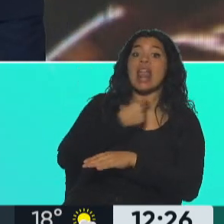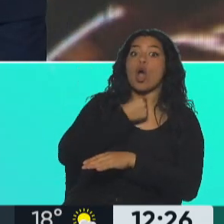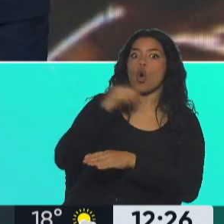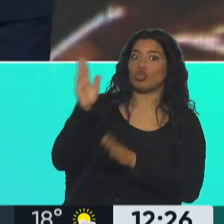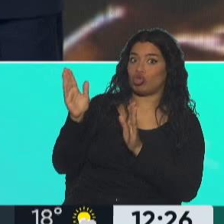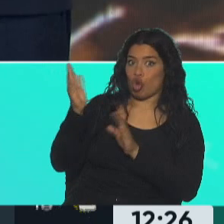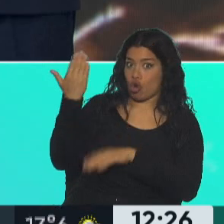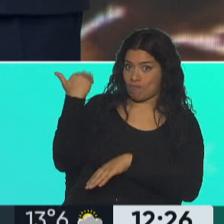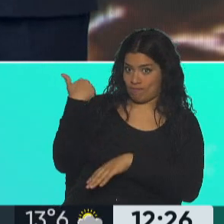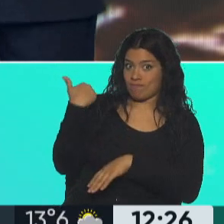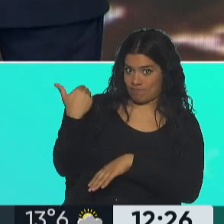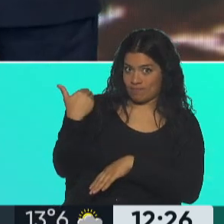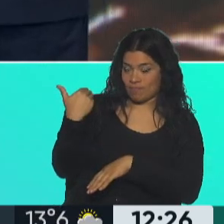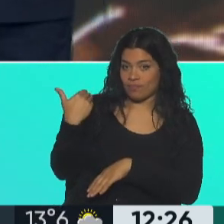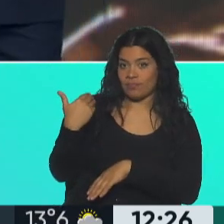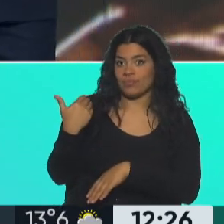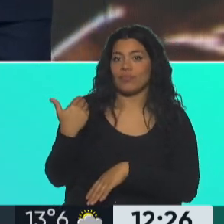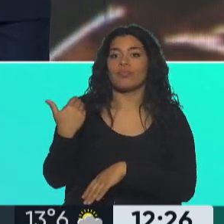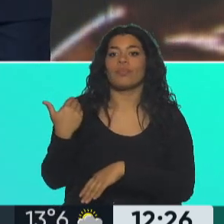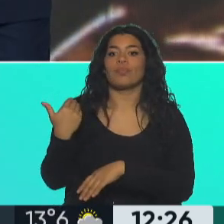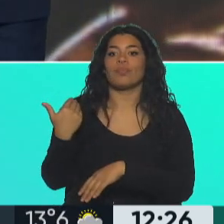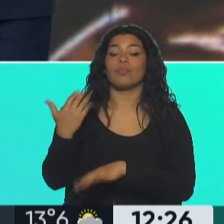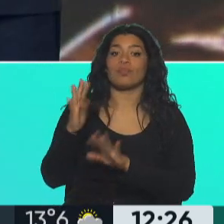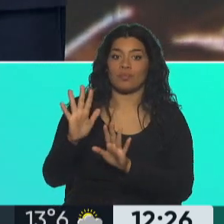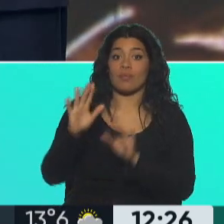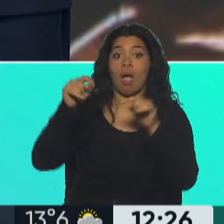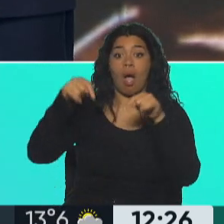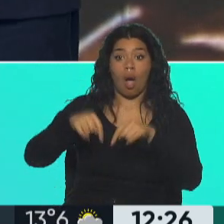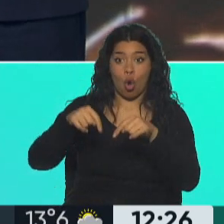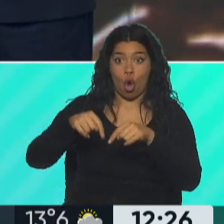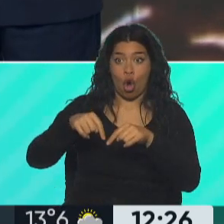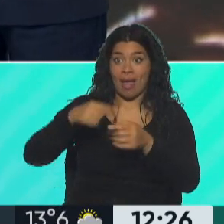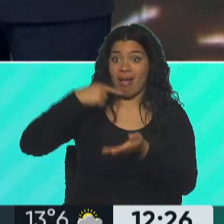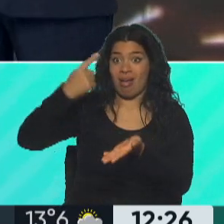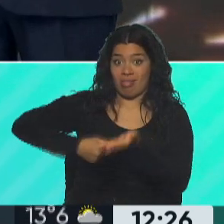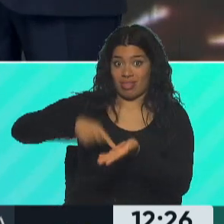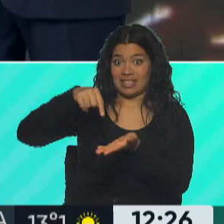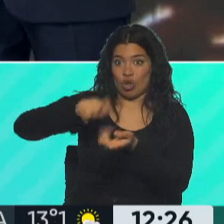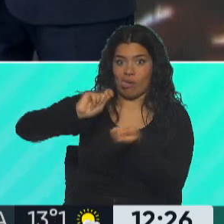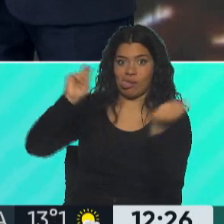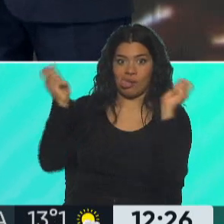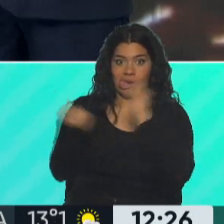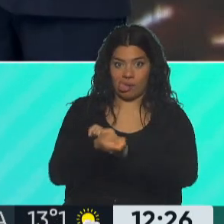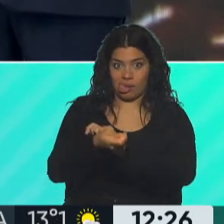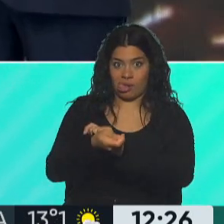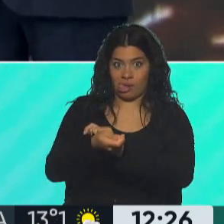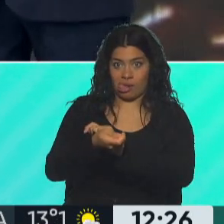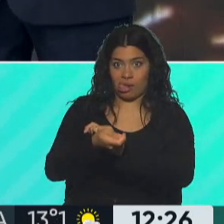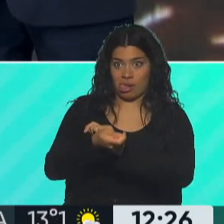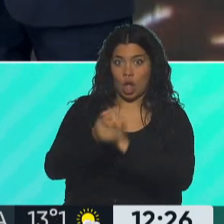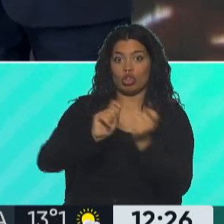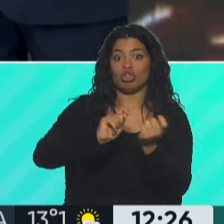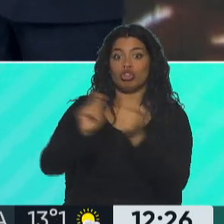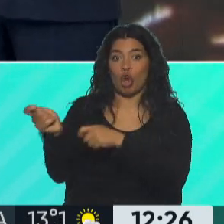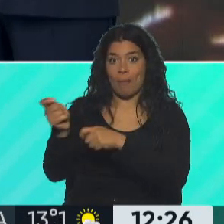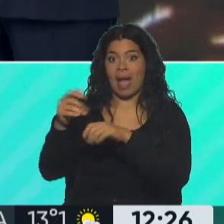salario a partir del cual se pagaba ganancias, o sea, empecé a hacer los descuentos de ganancias. Ahora ese valor se eleva a